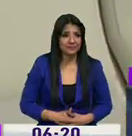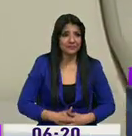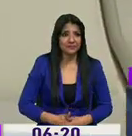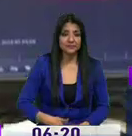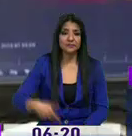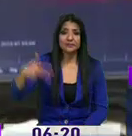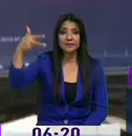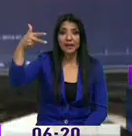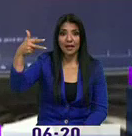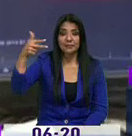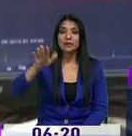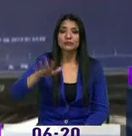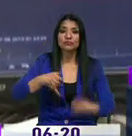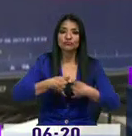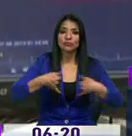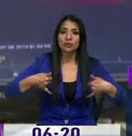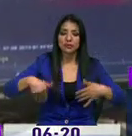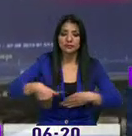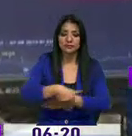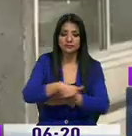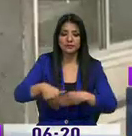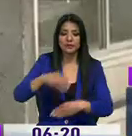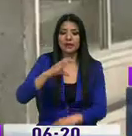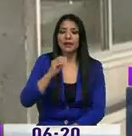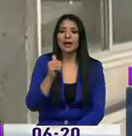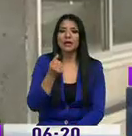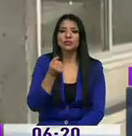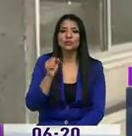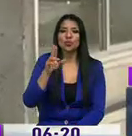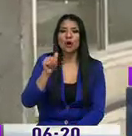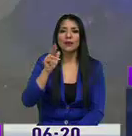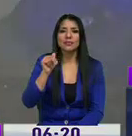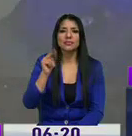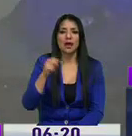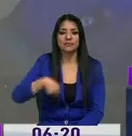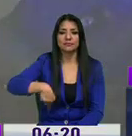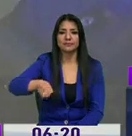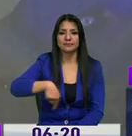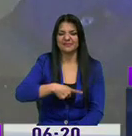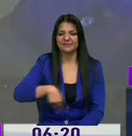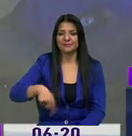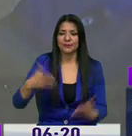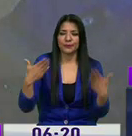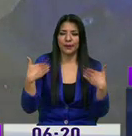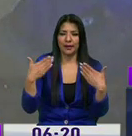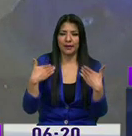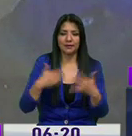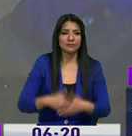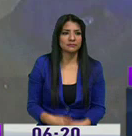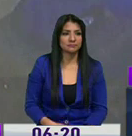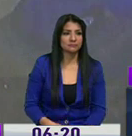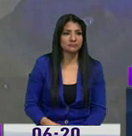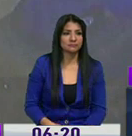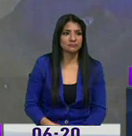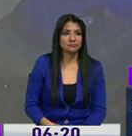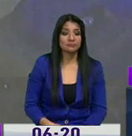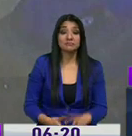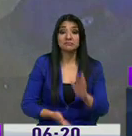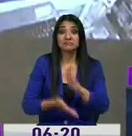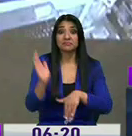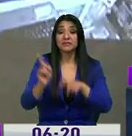cámaras del local ubicado en la avenida casuarina en el noroeste de guayaquil donde supuestamente los antisociales escaparon en un taxi